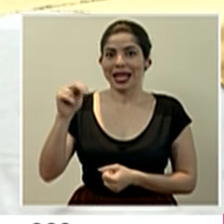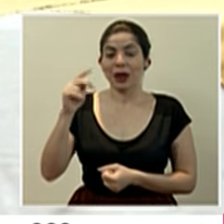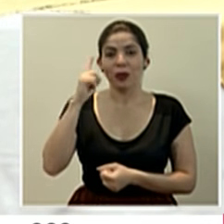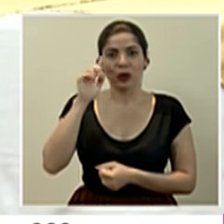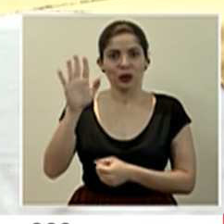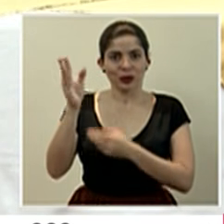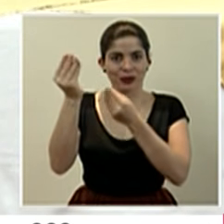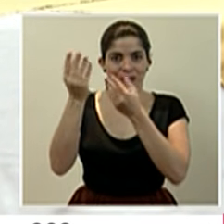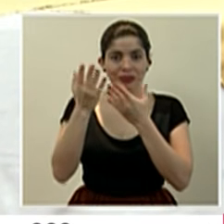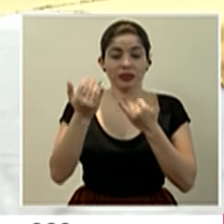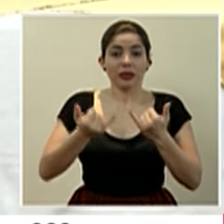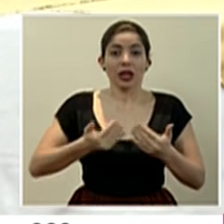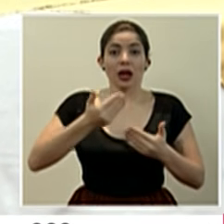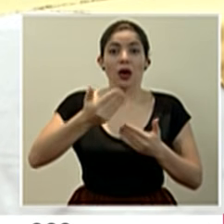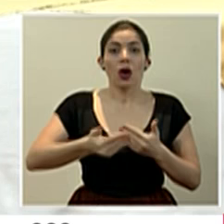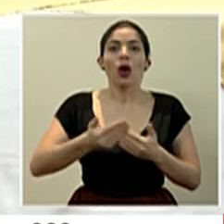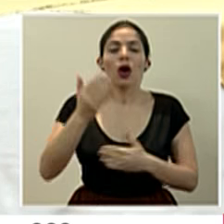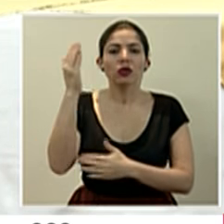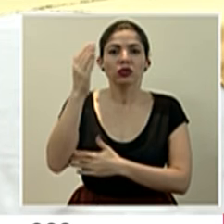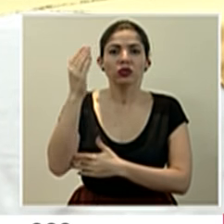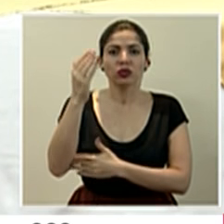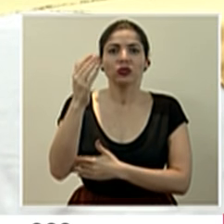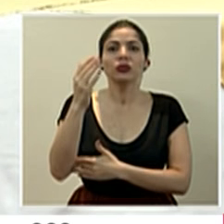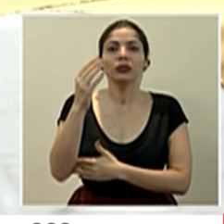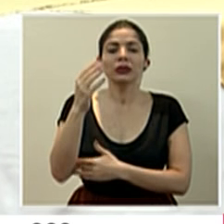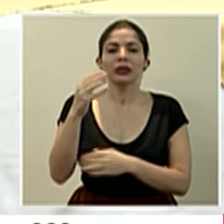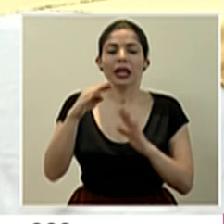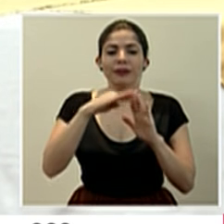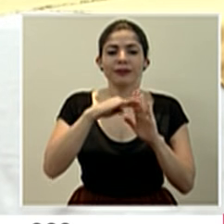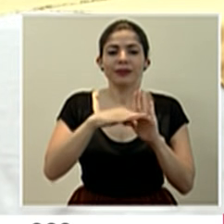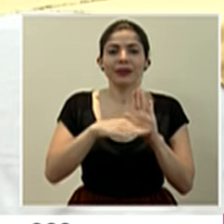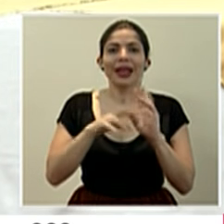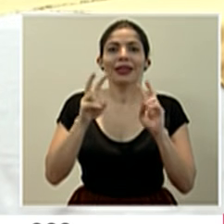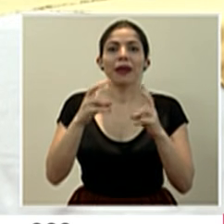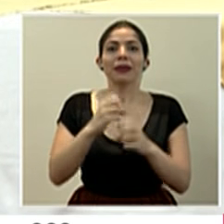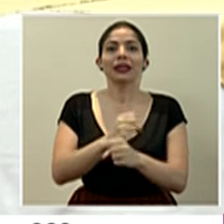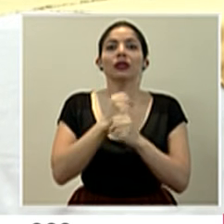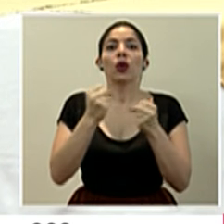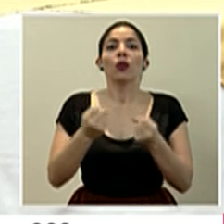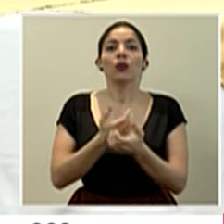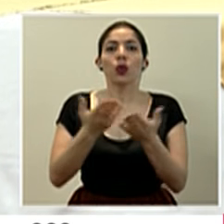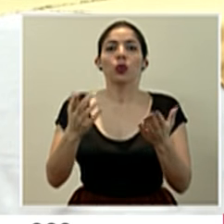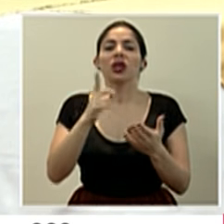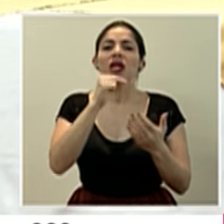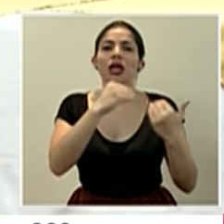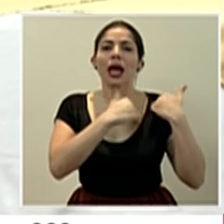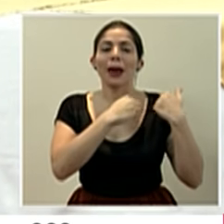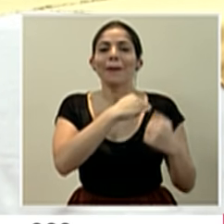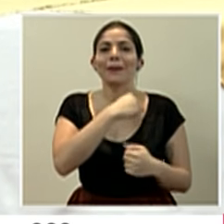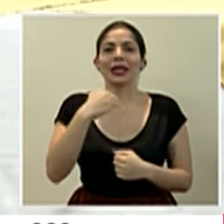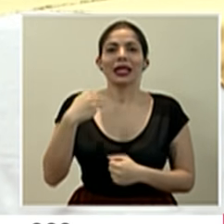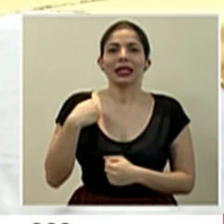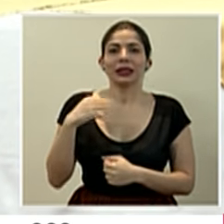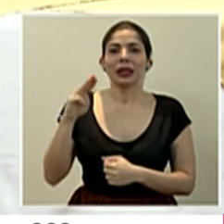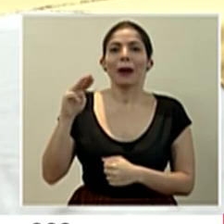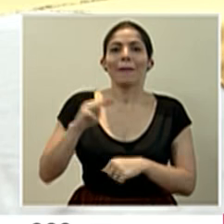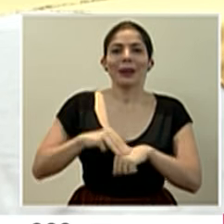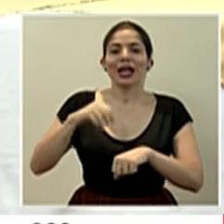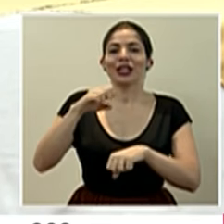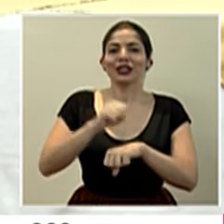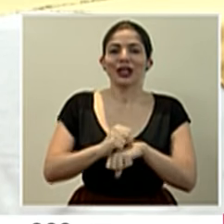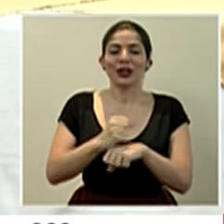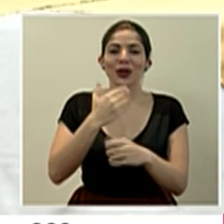ofrecido. A continuación escucharemos el mensaje sobre las medidas en el tema de seguridad pública por parte del ministro Michael Soto. Buenas